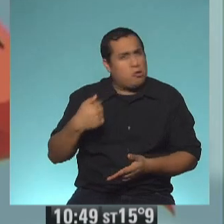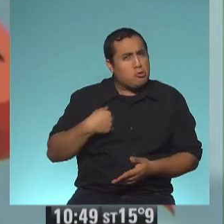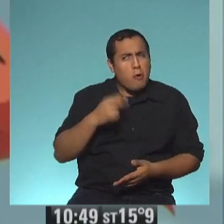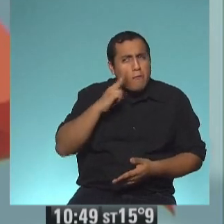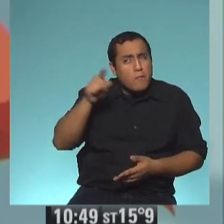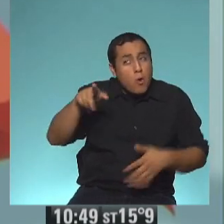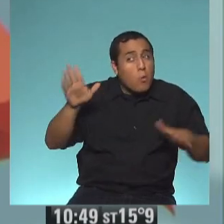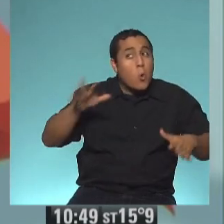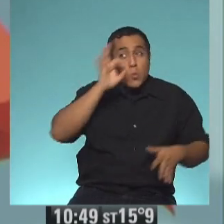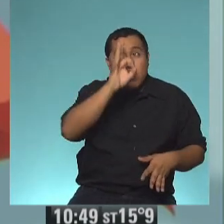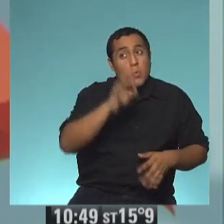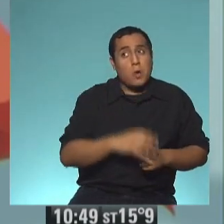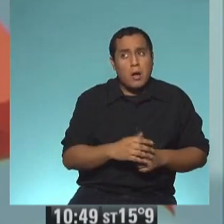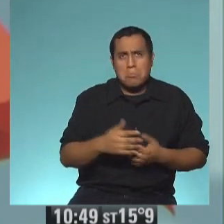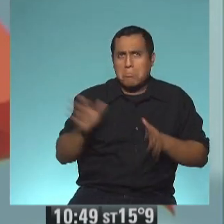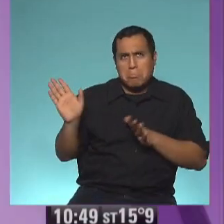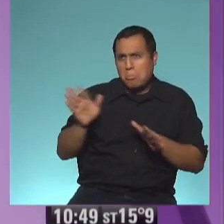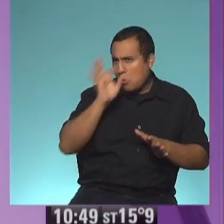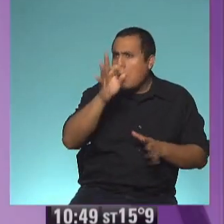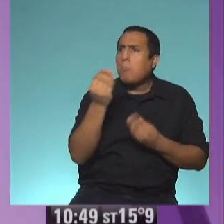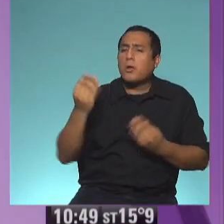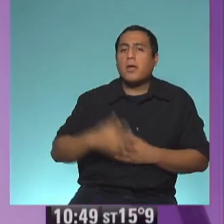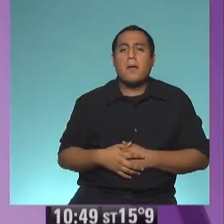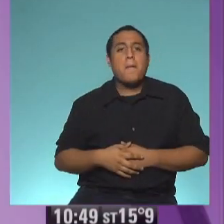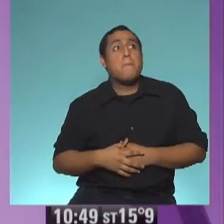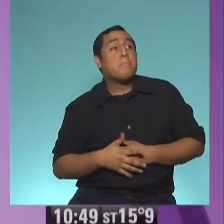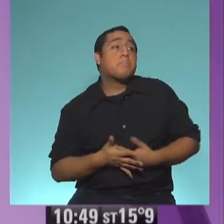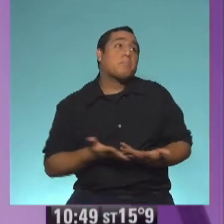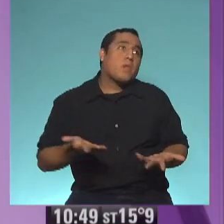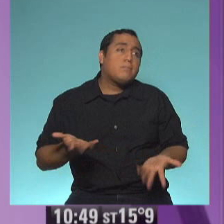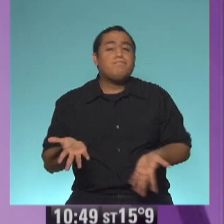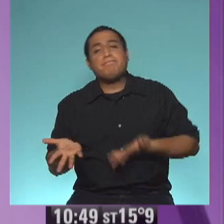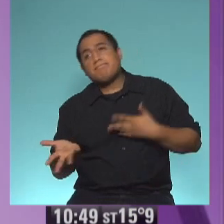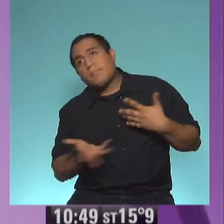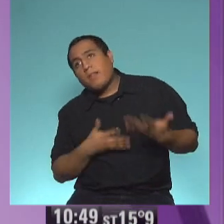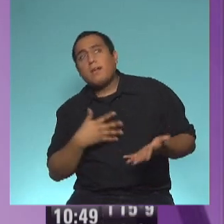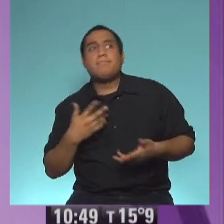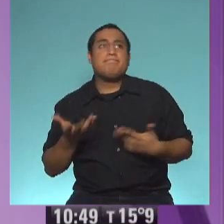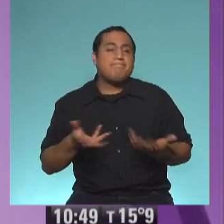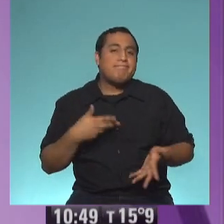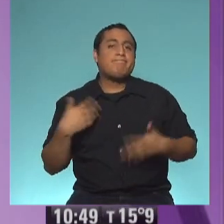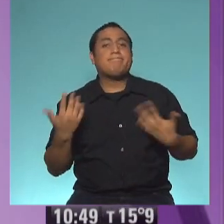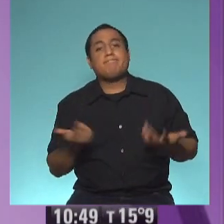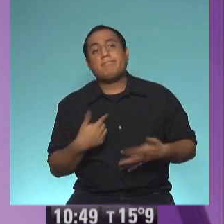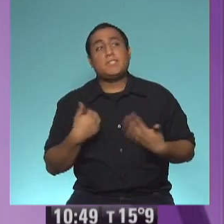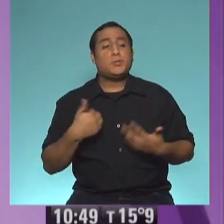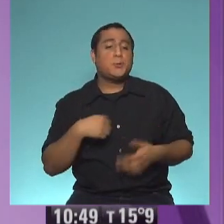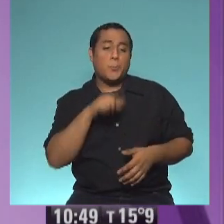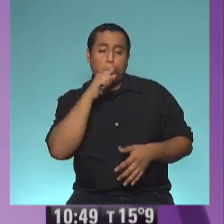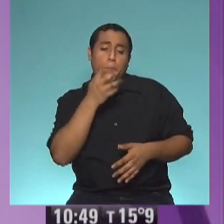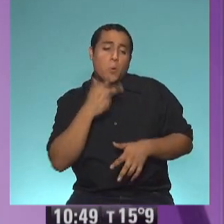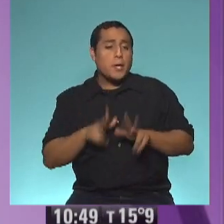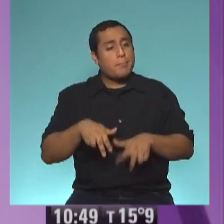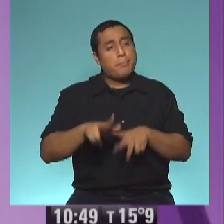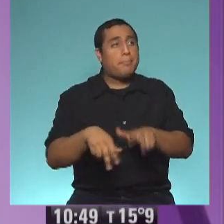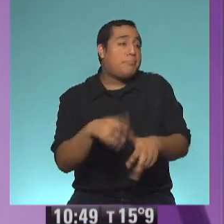te vi volar parte nunca bola porque soy un canario caminador y